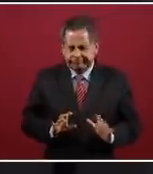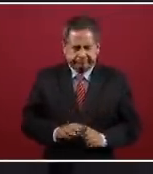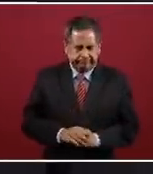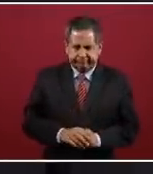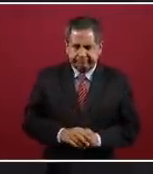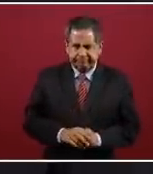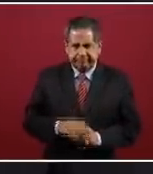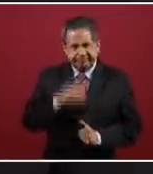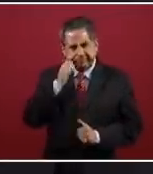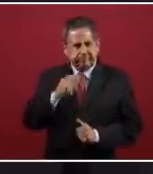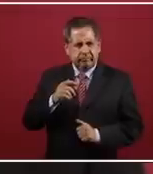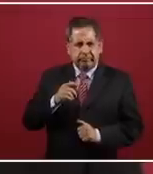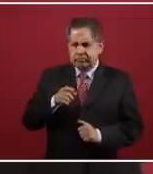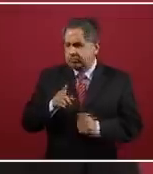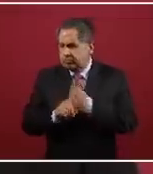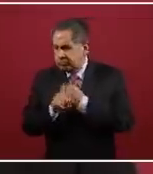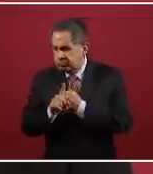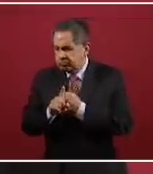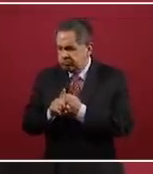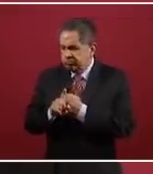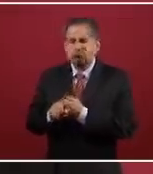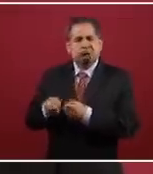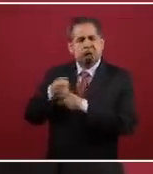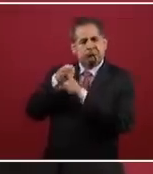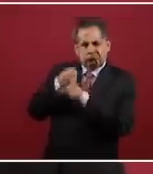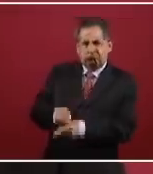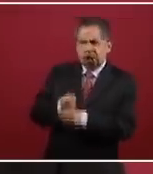de querer resolver todo por la fuerza